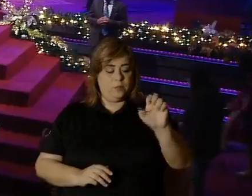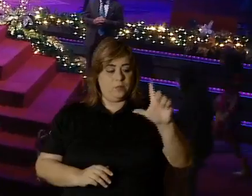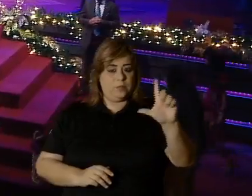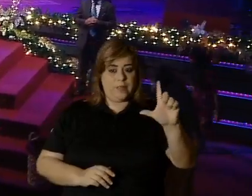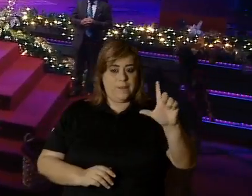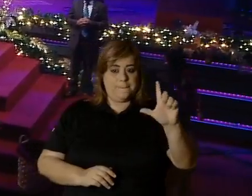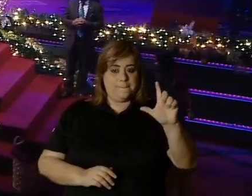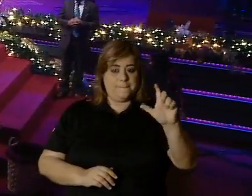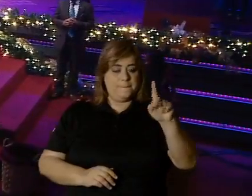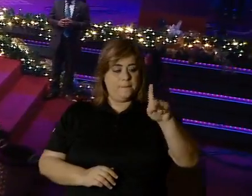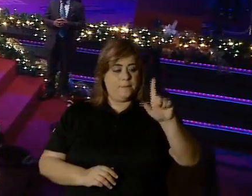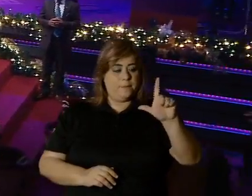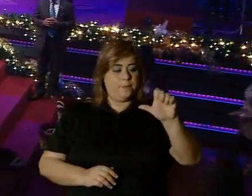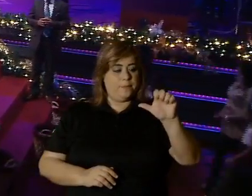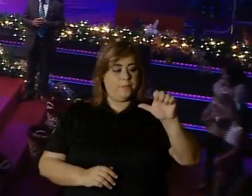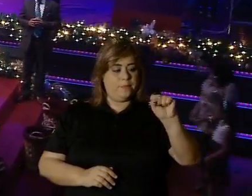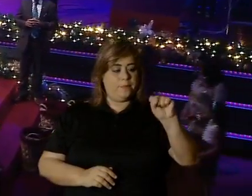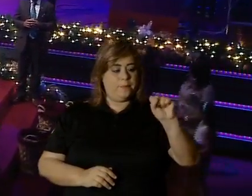Sacra.